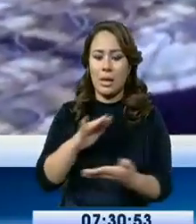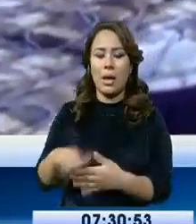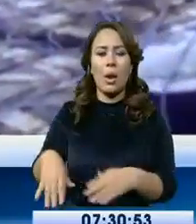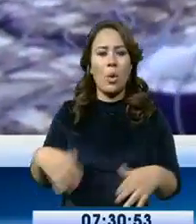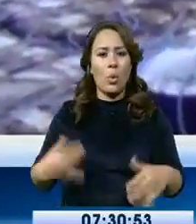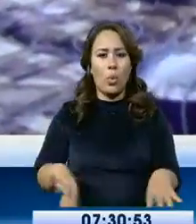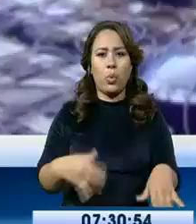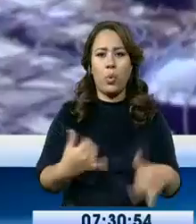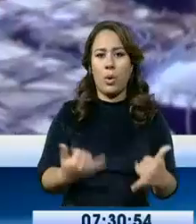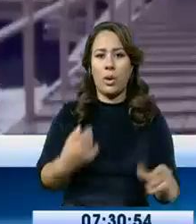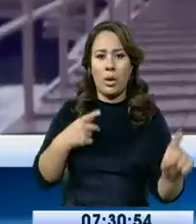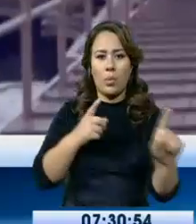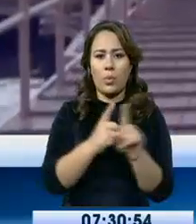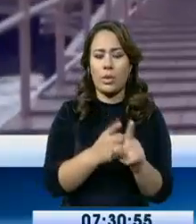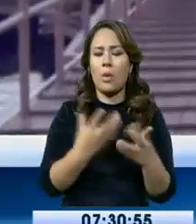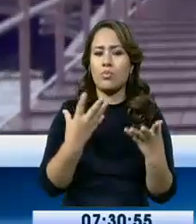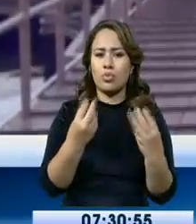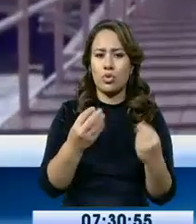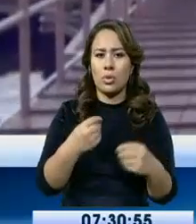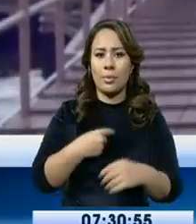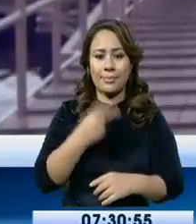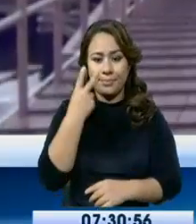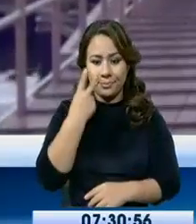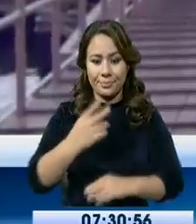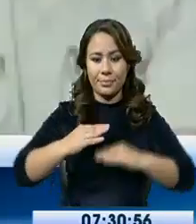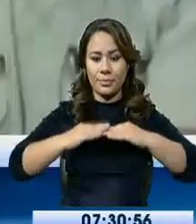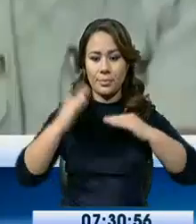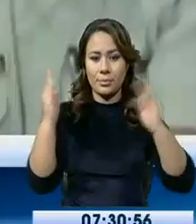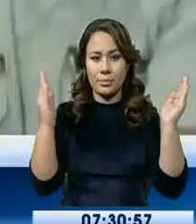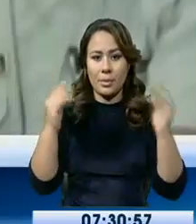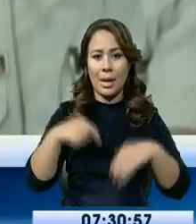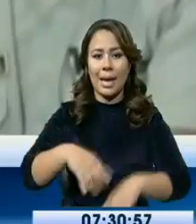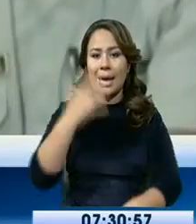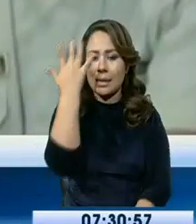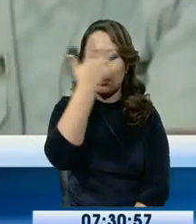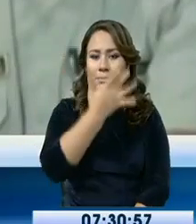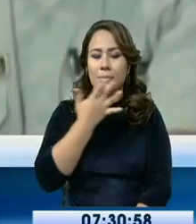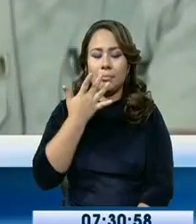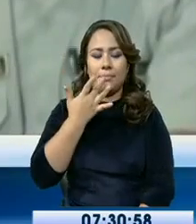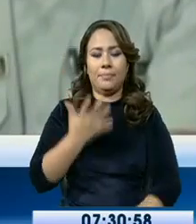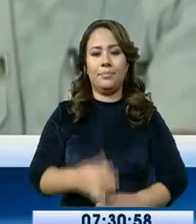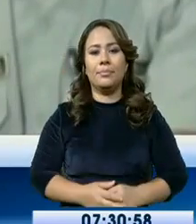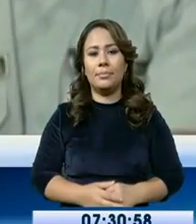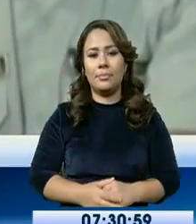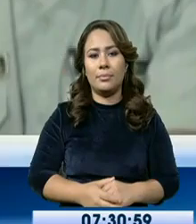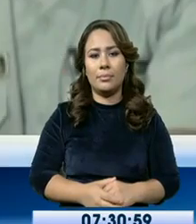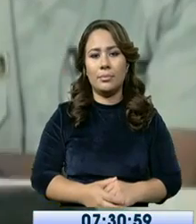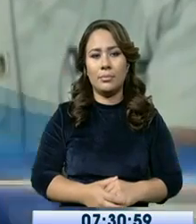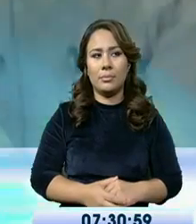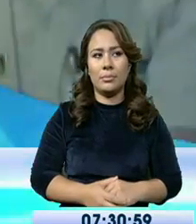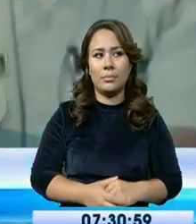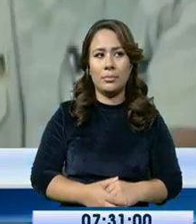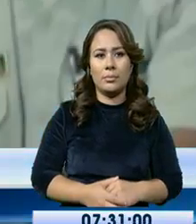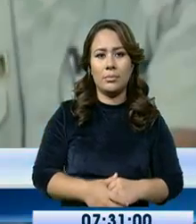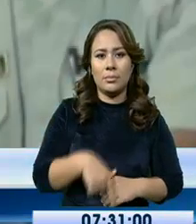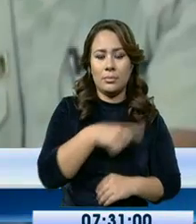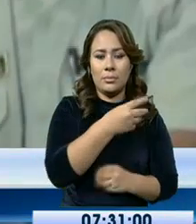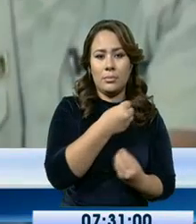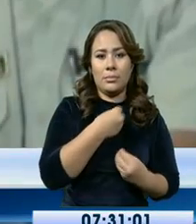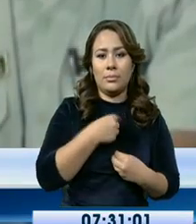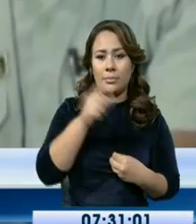mayores decomisos logrados en la provincia fronteriza de Esmeraldas. Tenemos información que en el momento de que fueron interceptados